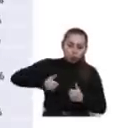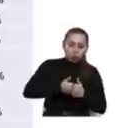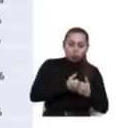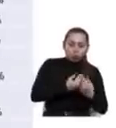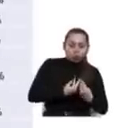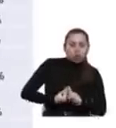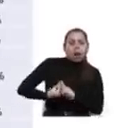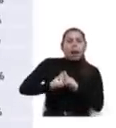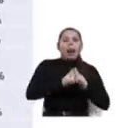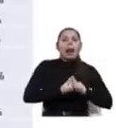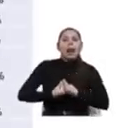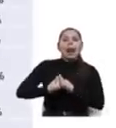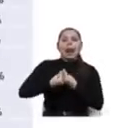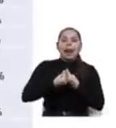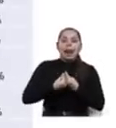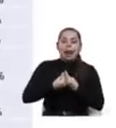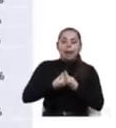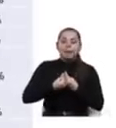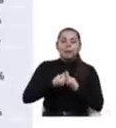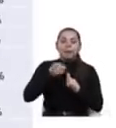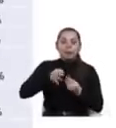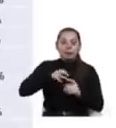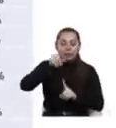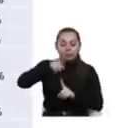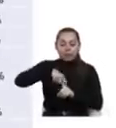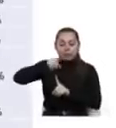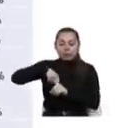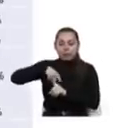que realizamos cada mes,